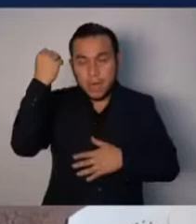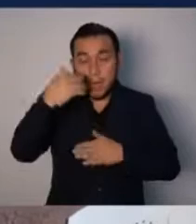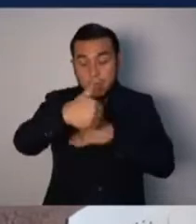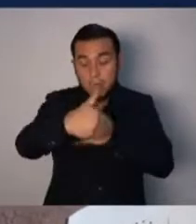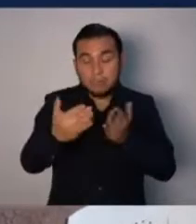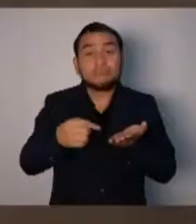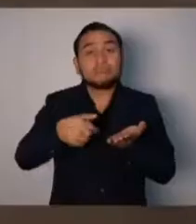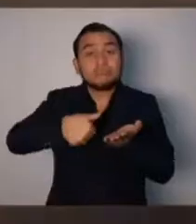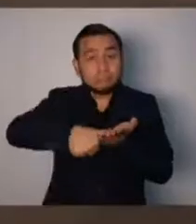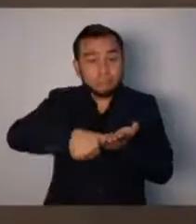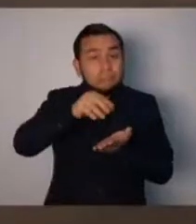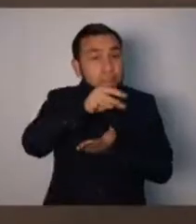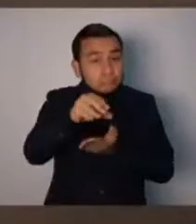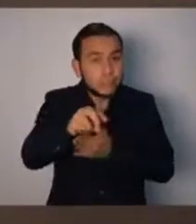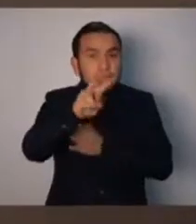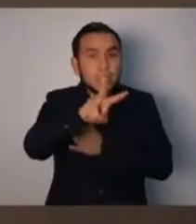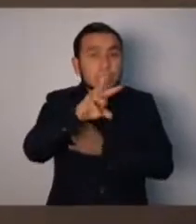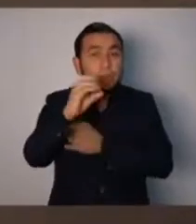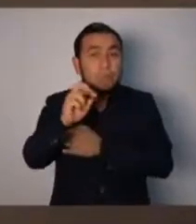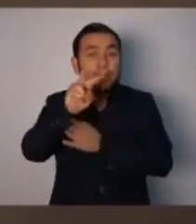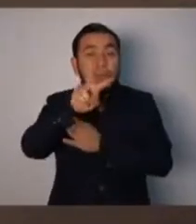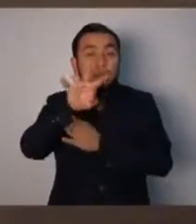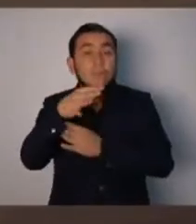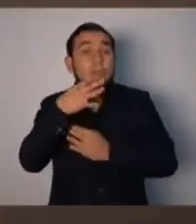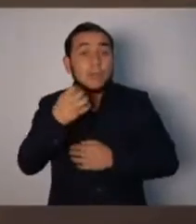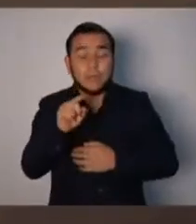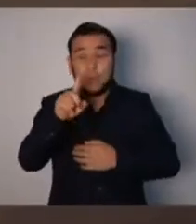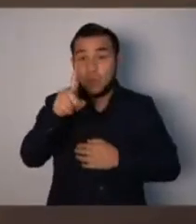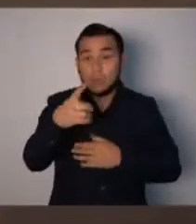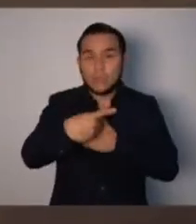tengan pero es en 2024 si sacan un diputado me voy a asombrar